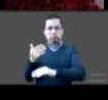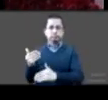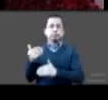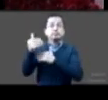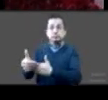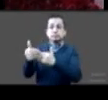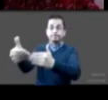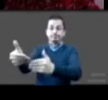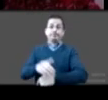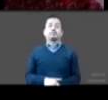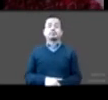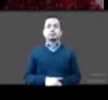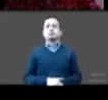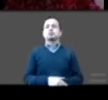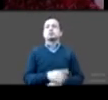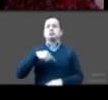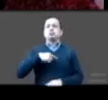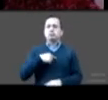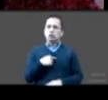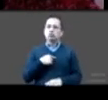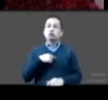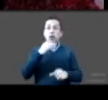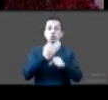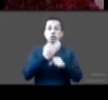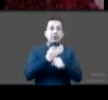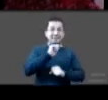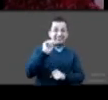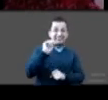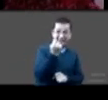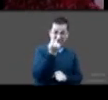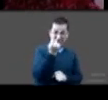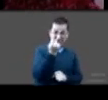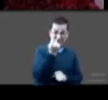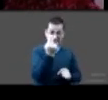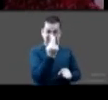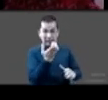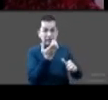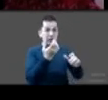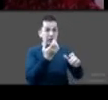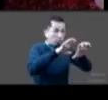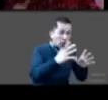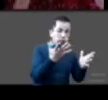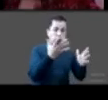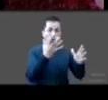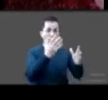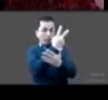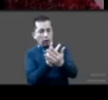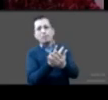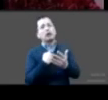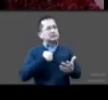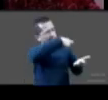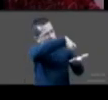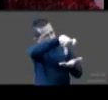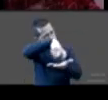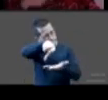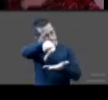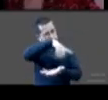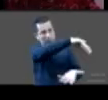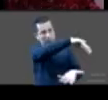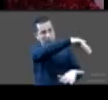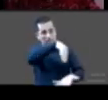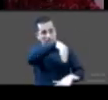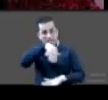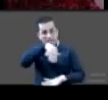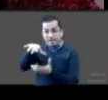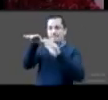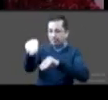el equipo tecnológico que se requiere. Estamos en el desarrollo de políticas, capacitación, diseños